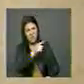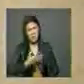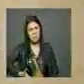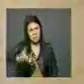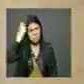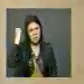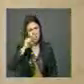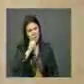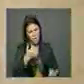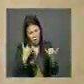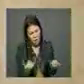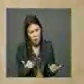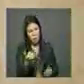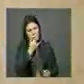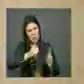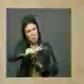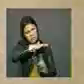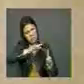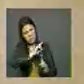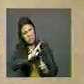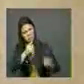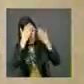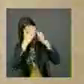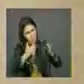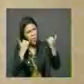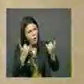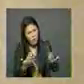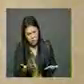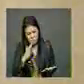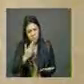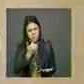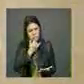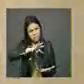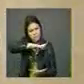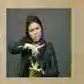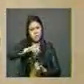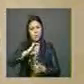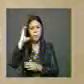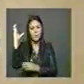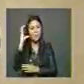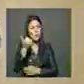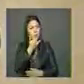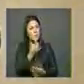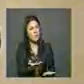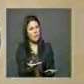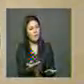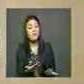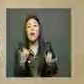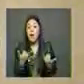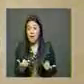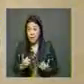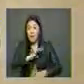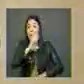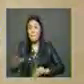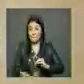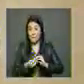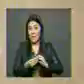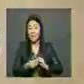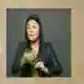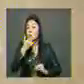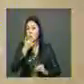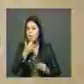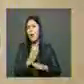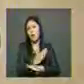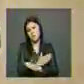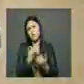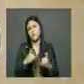cuenta la realidad del entorno de las democracias del sur global como la colombiana. Sin embargo, como bien